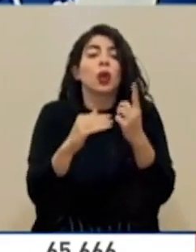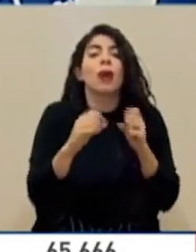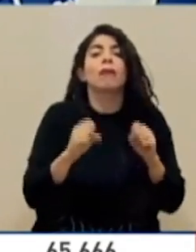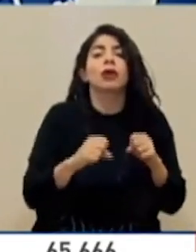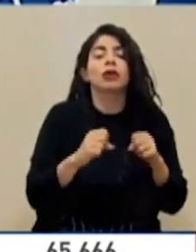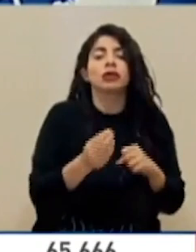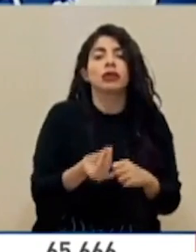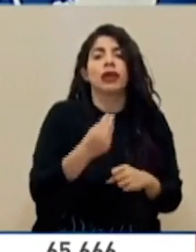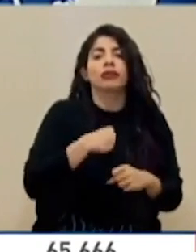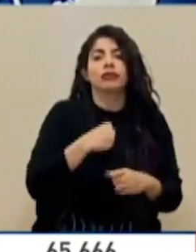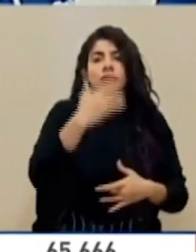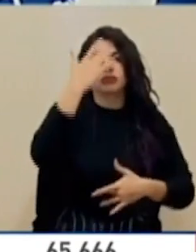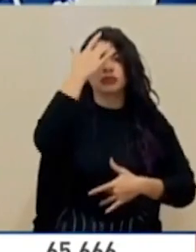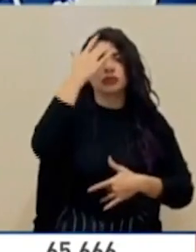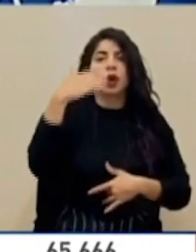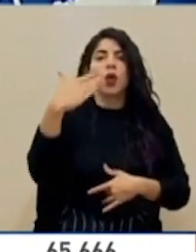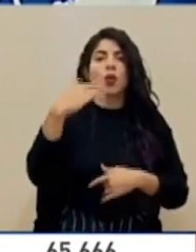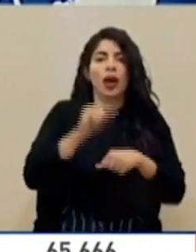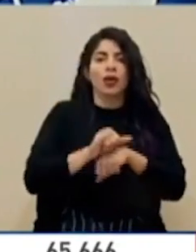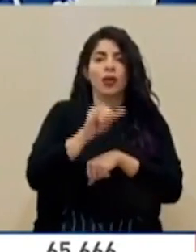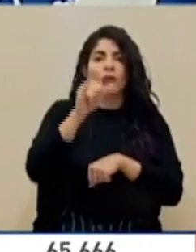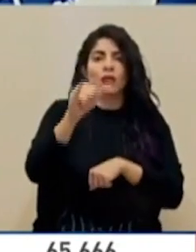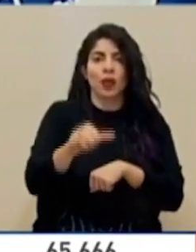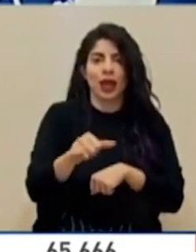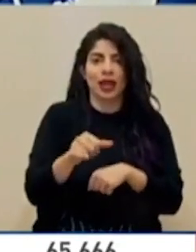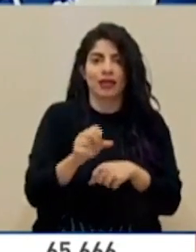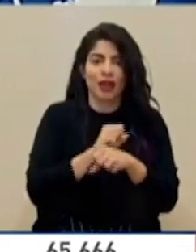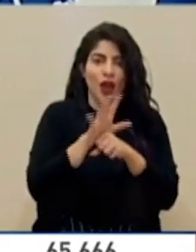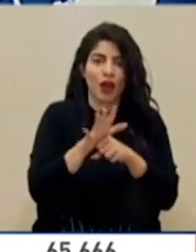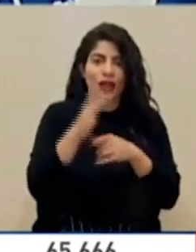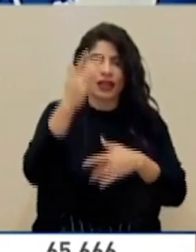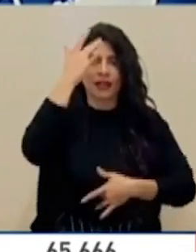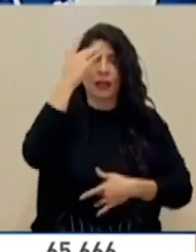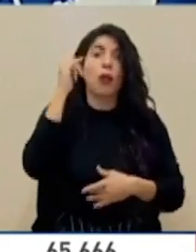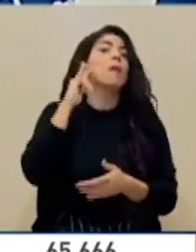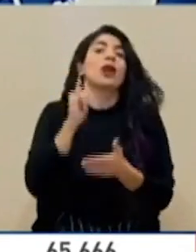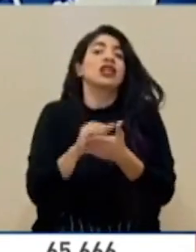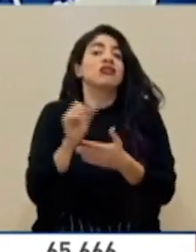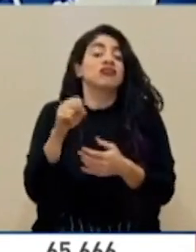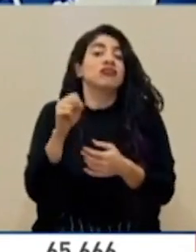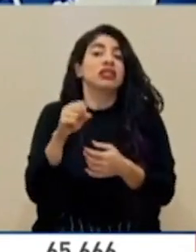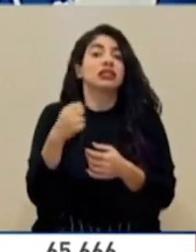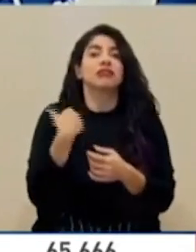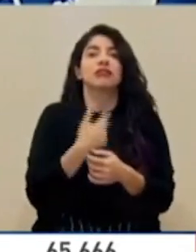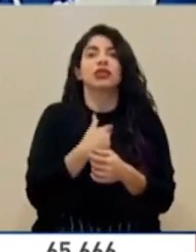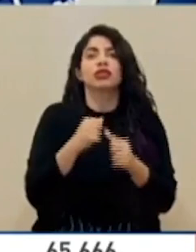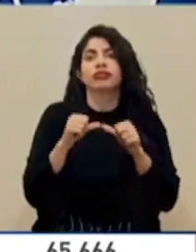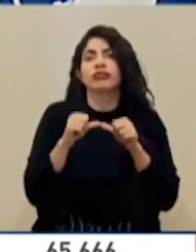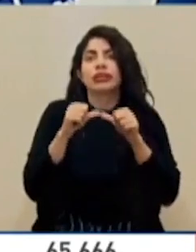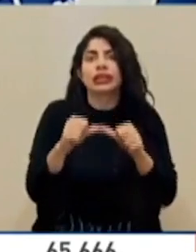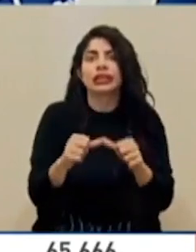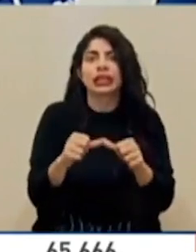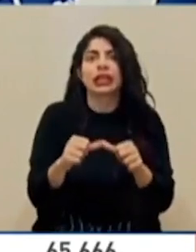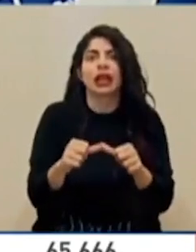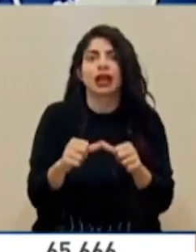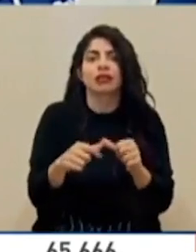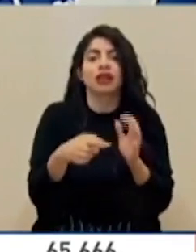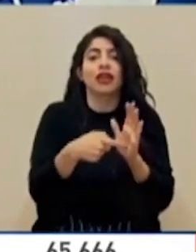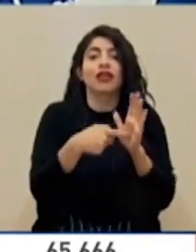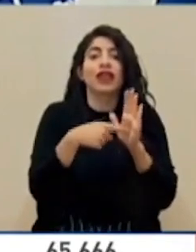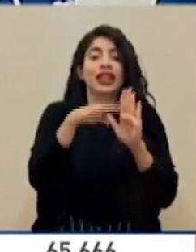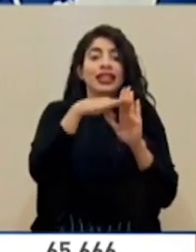vuelo se vea contagiada del COVID-19. Por lo tanto, sí, nosotros vamos a mantener los